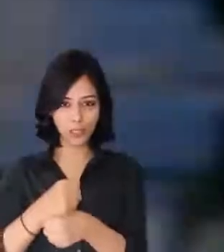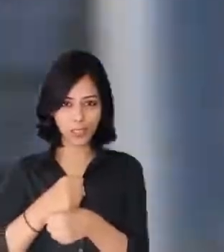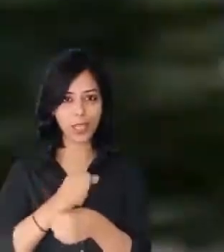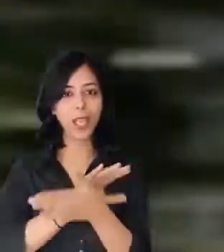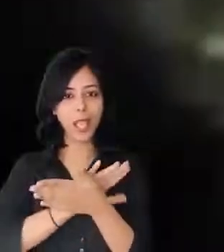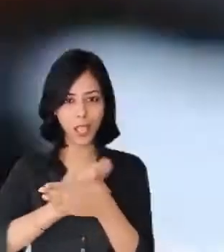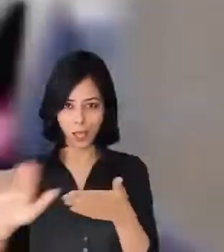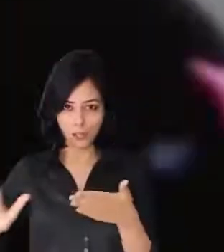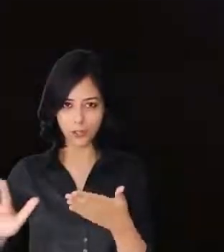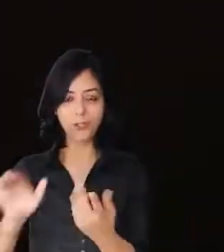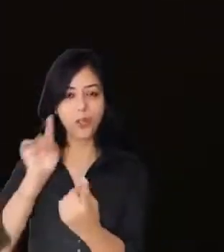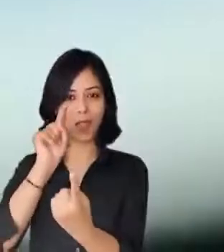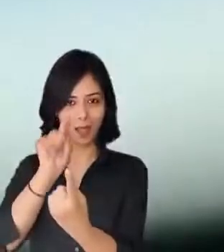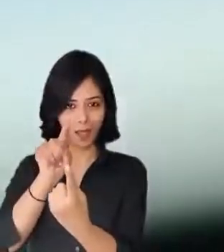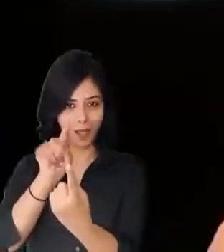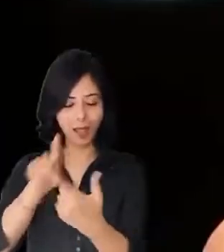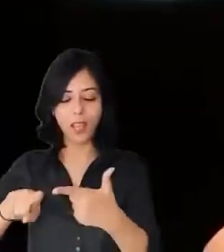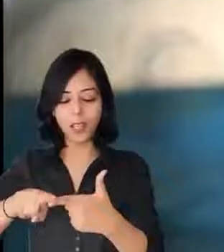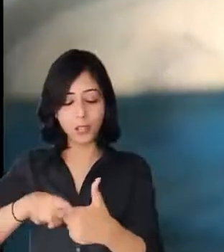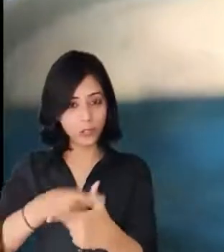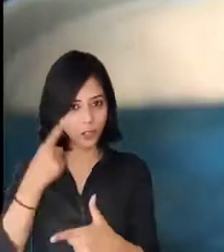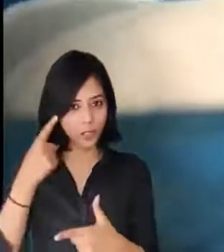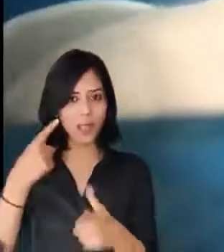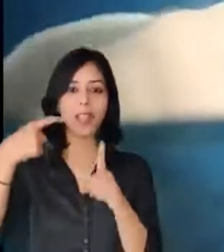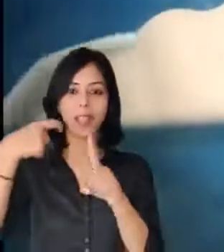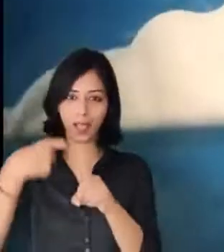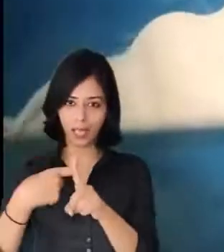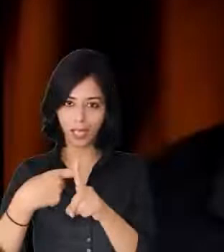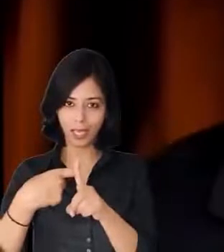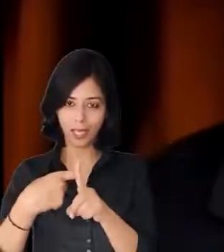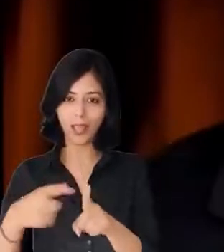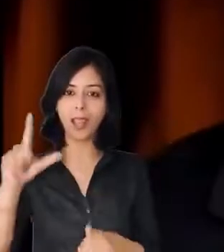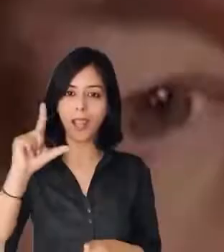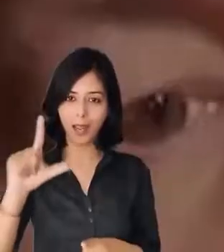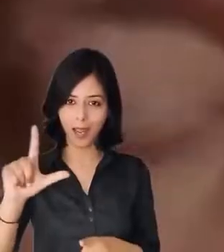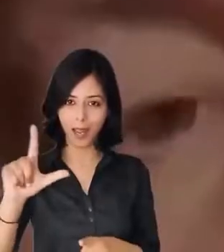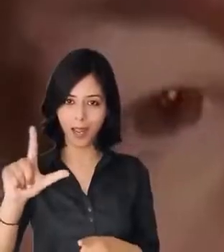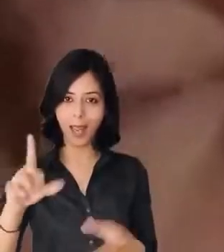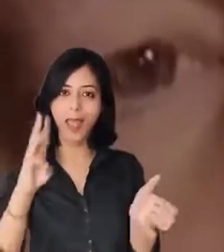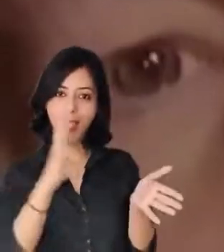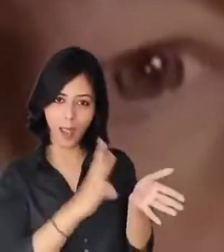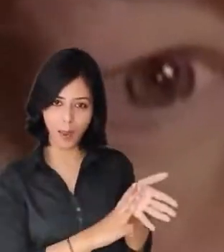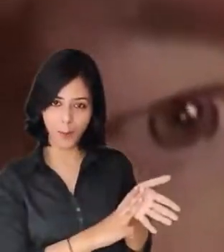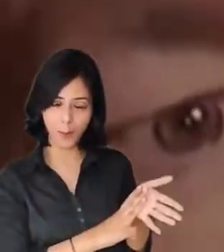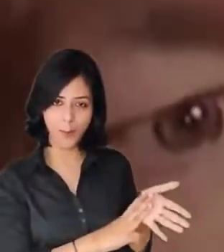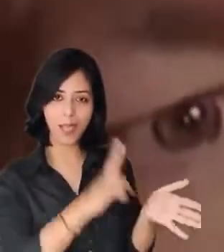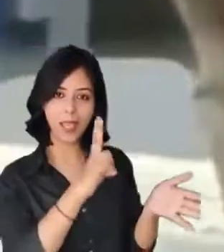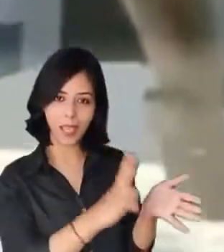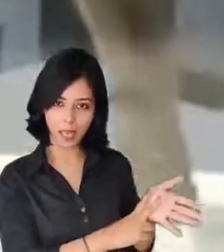feroz ataque aún no estaba claro. No había indicios de ninguna clase de abuso